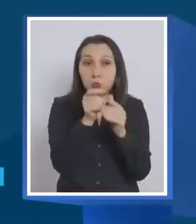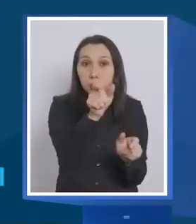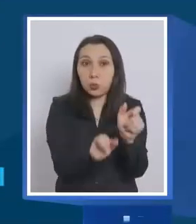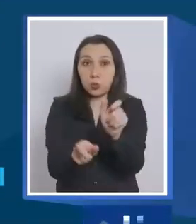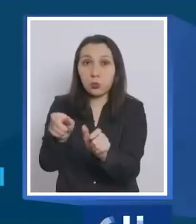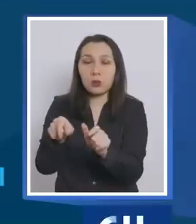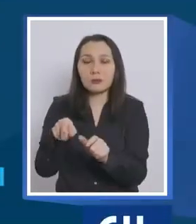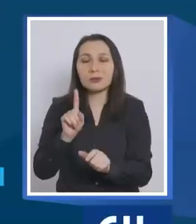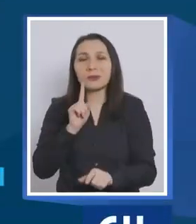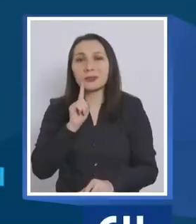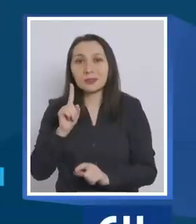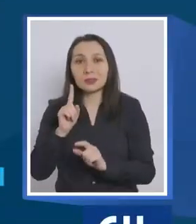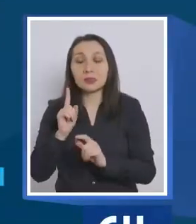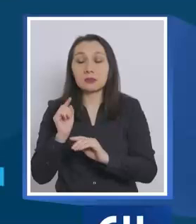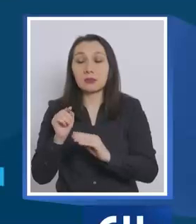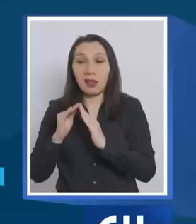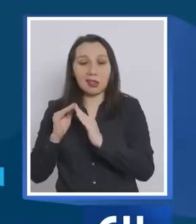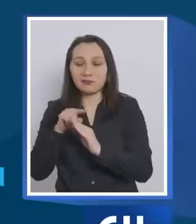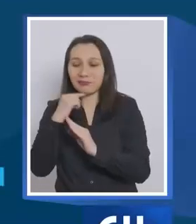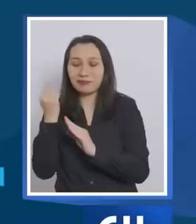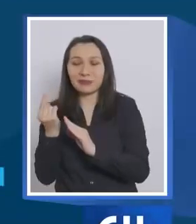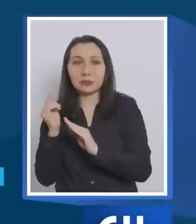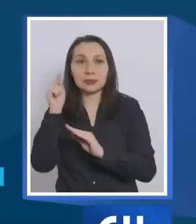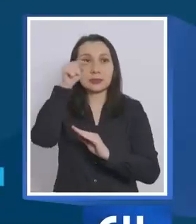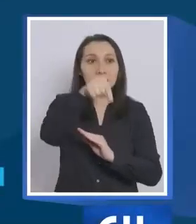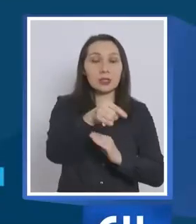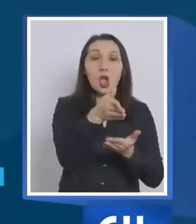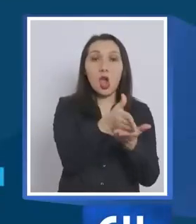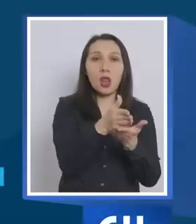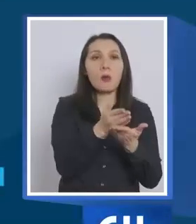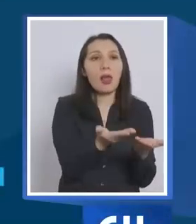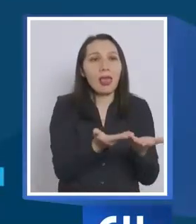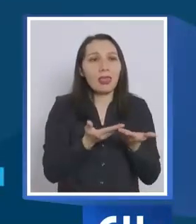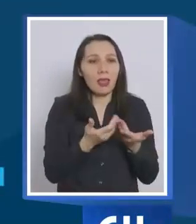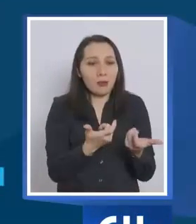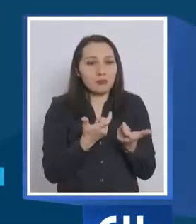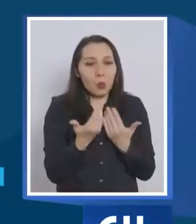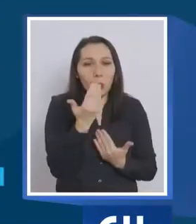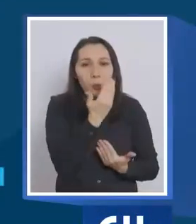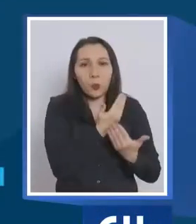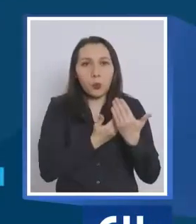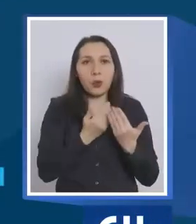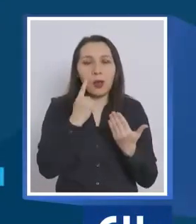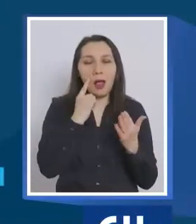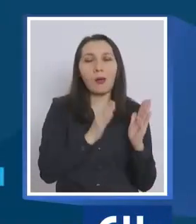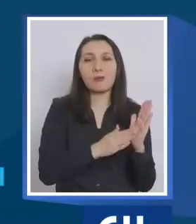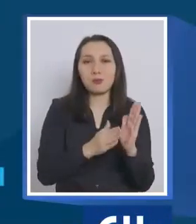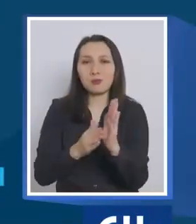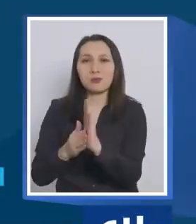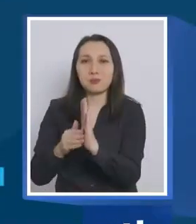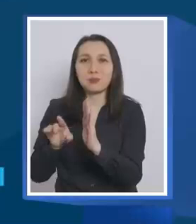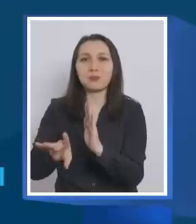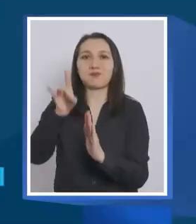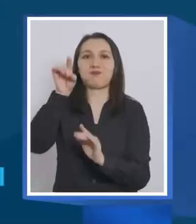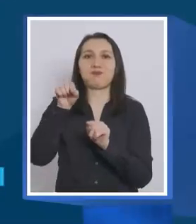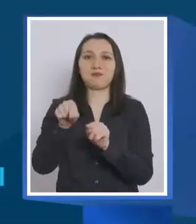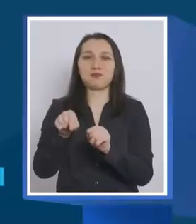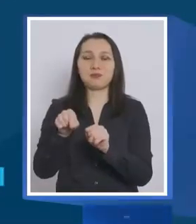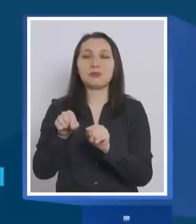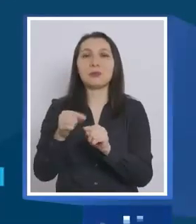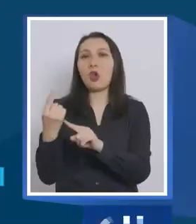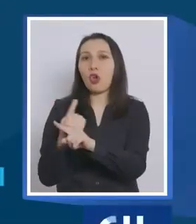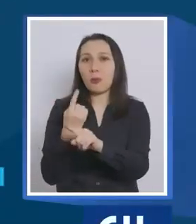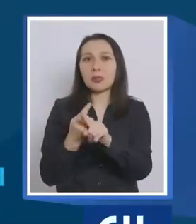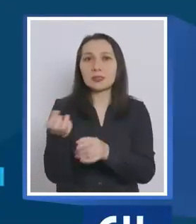encuentra en la escuela un ámbito de protección y eso va quedando en evidencia a lo largo de las